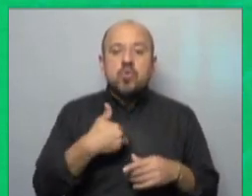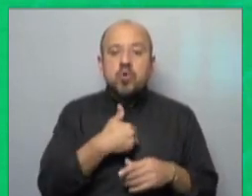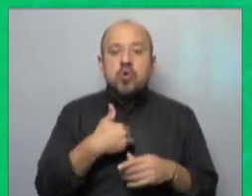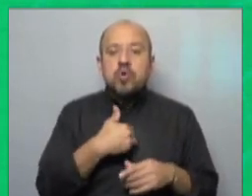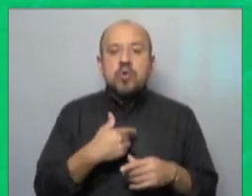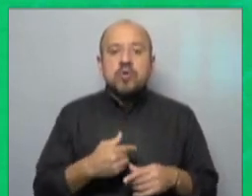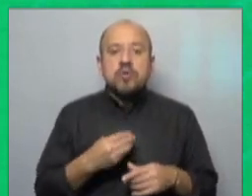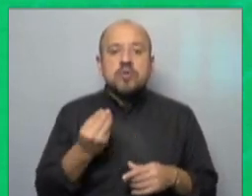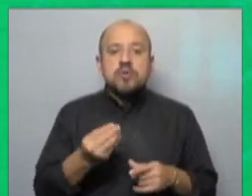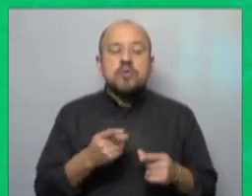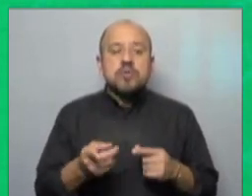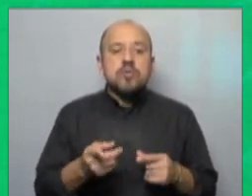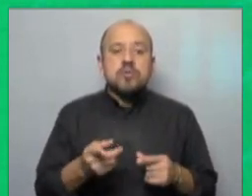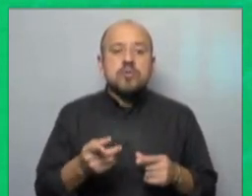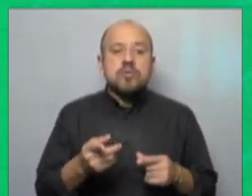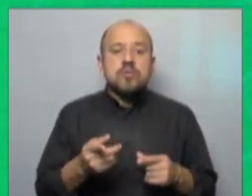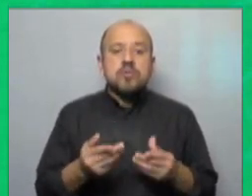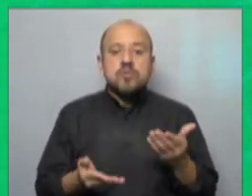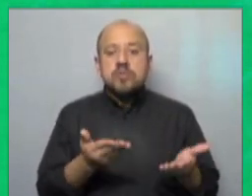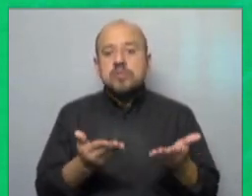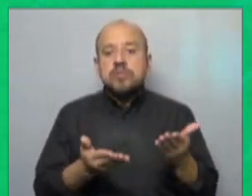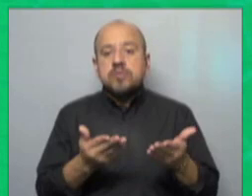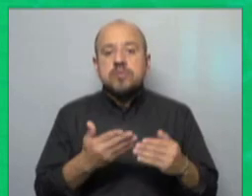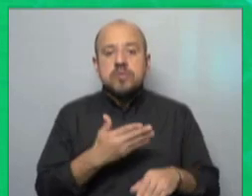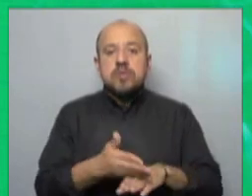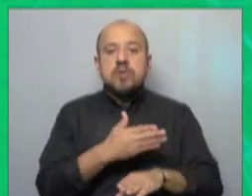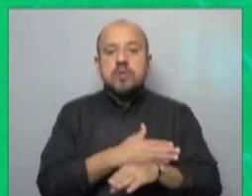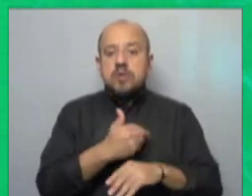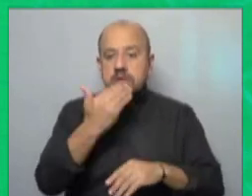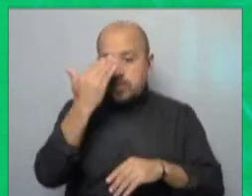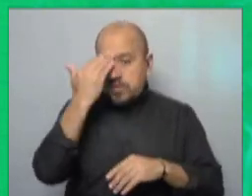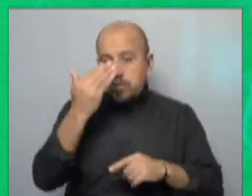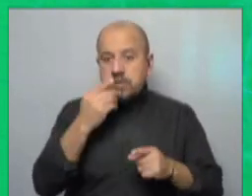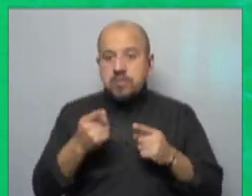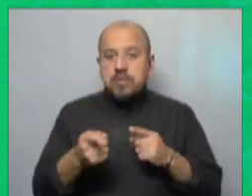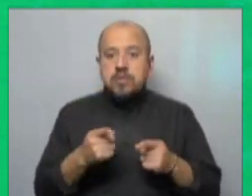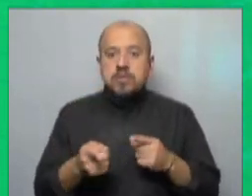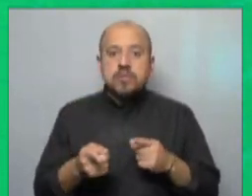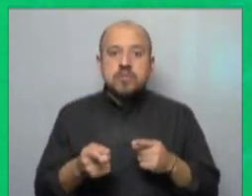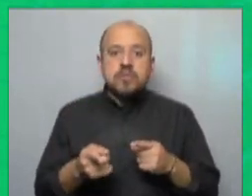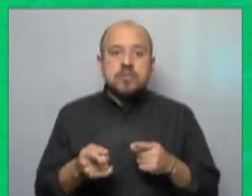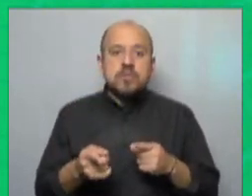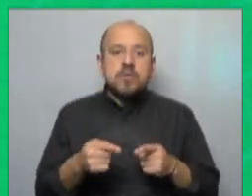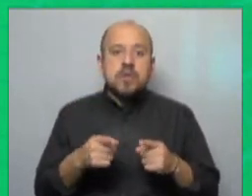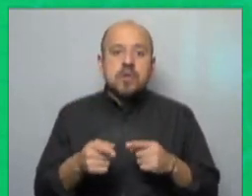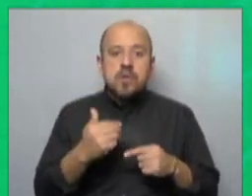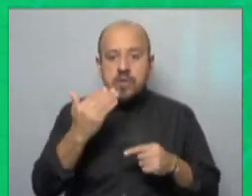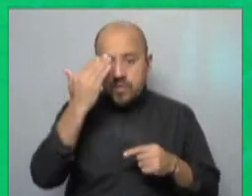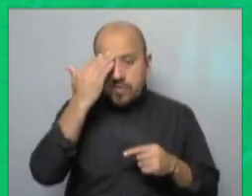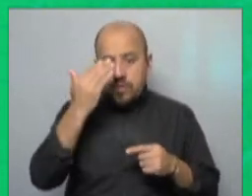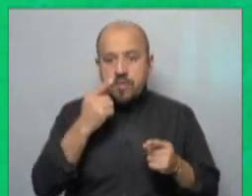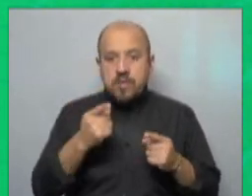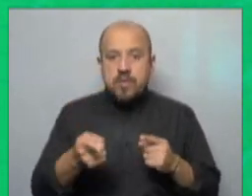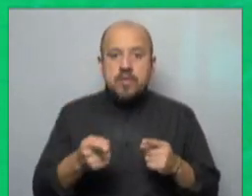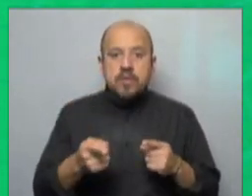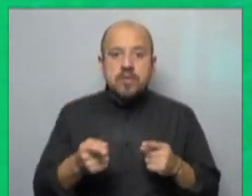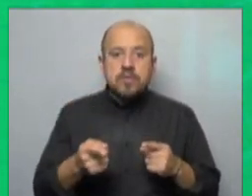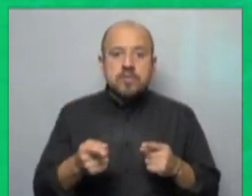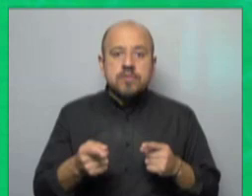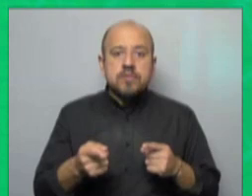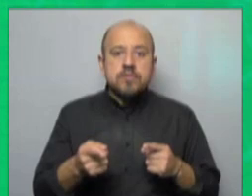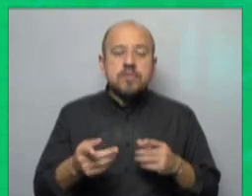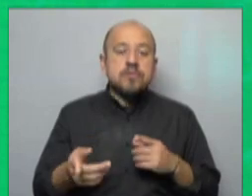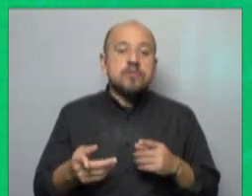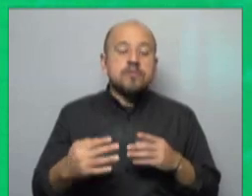con una variante con respecto a lo que era antes el frente amplio como oposición mientras el frente amplio fue oposición